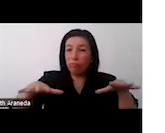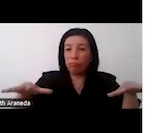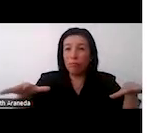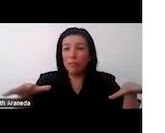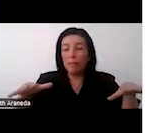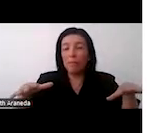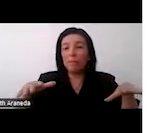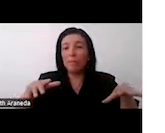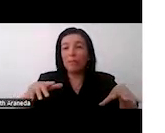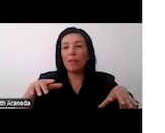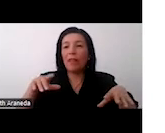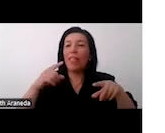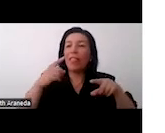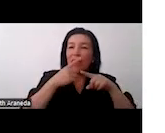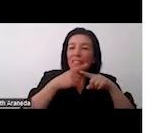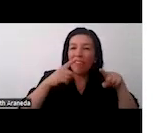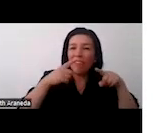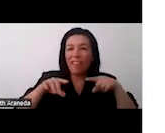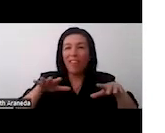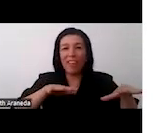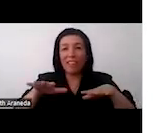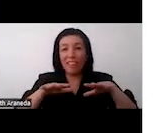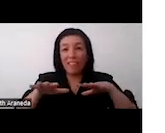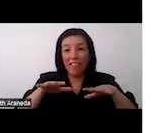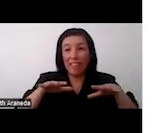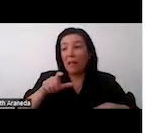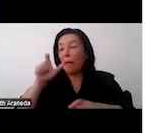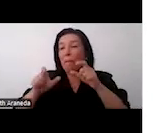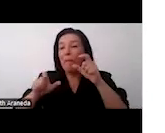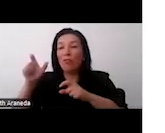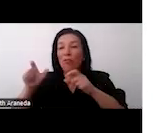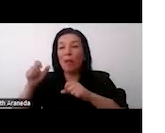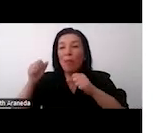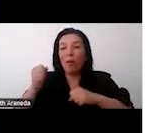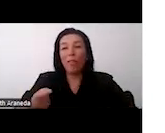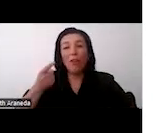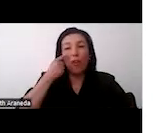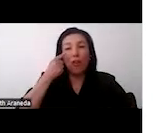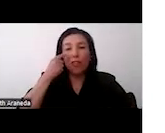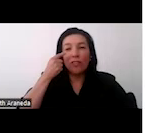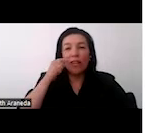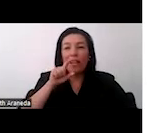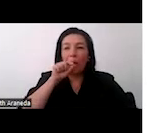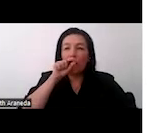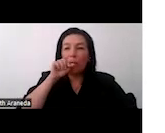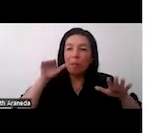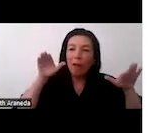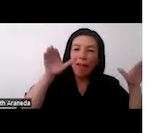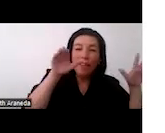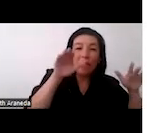han gestado distintas ocasiones donde las personas pueden conocer más a las aves, como